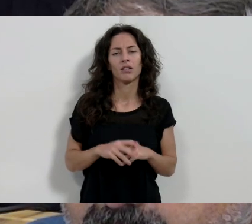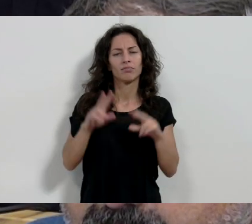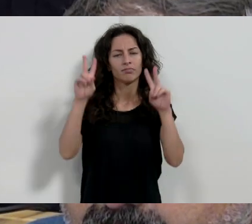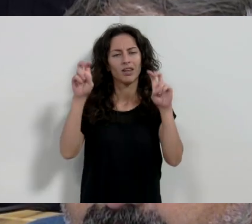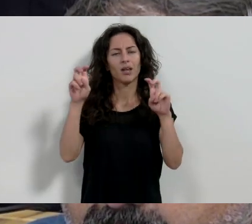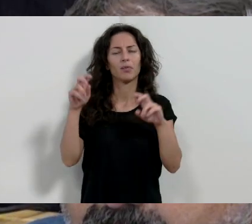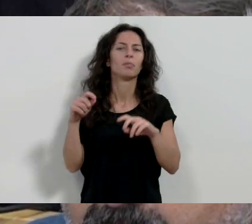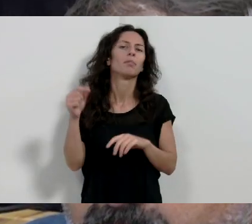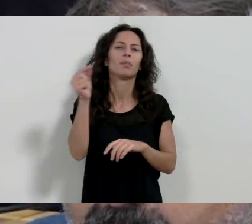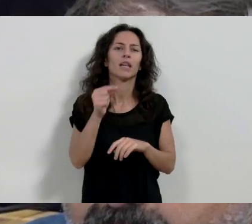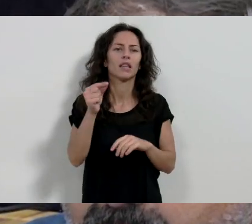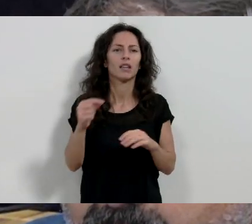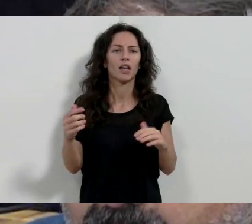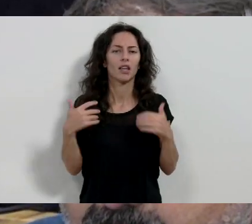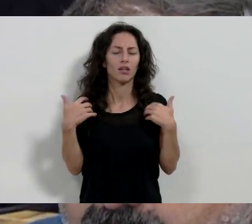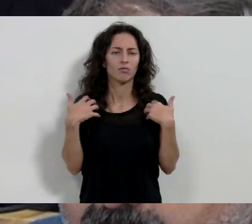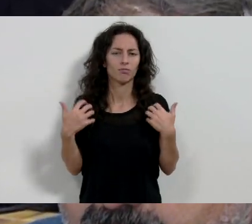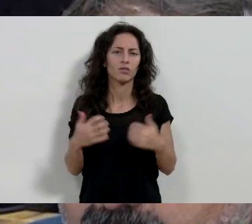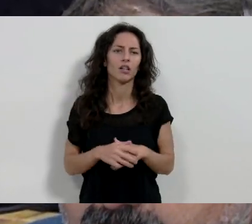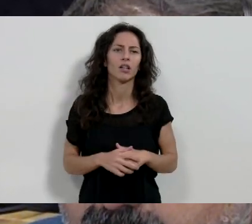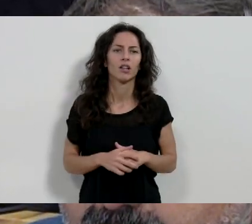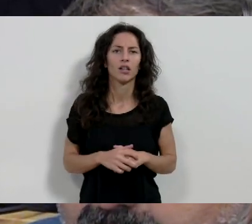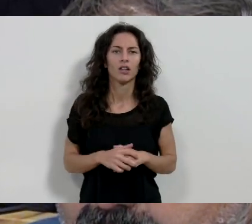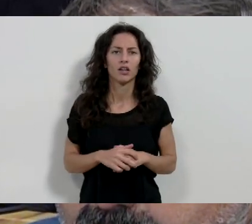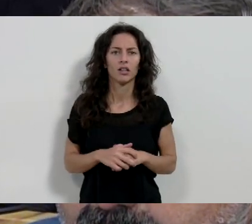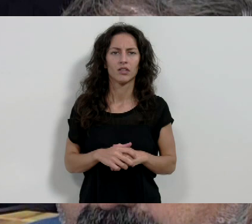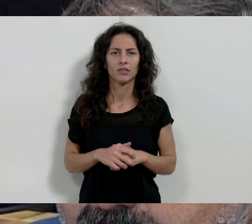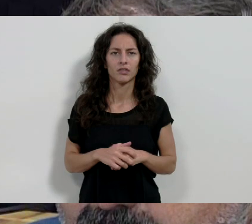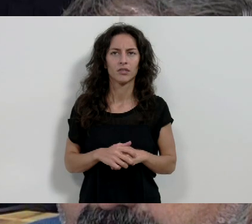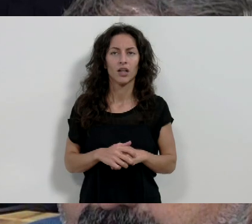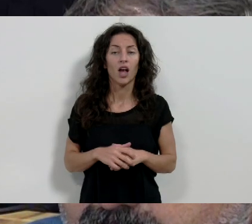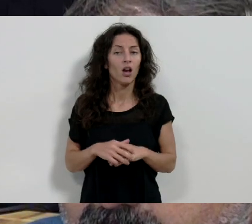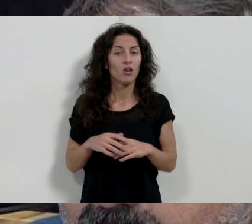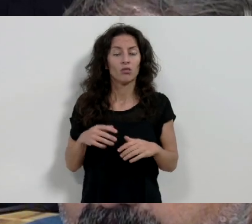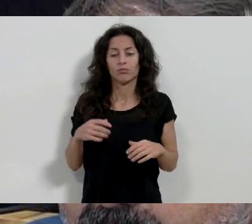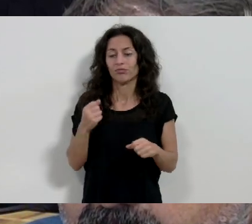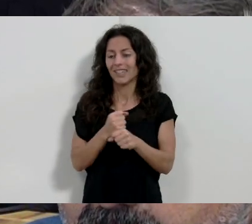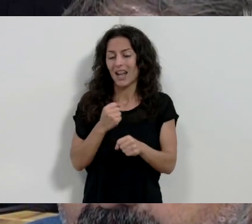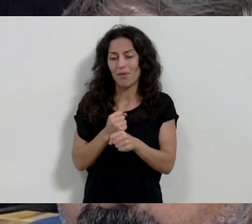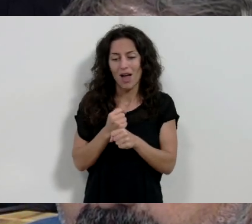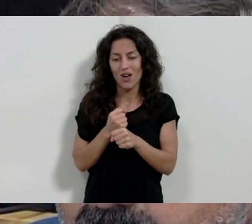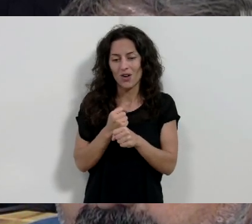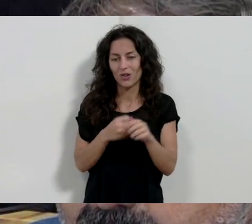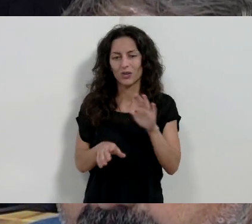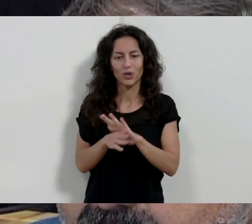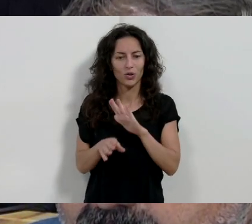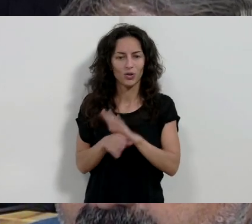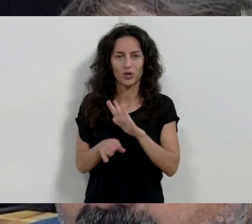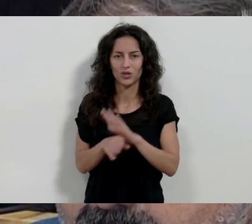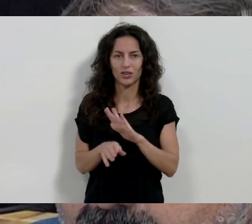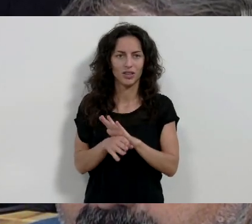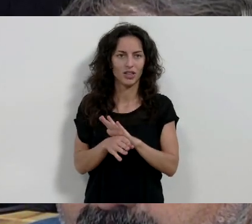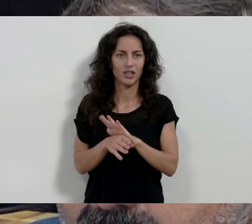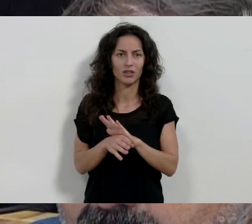es un trabajo continuo, como digo, en edificios municipales, he citado el Parque del Pilar, la Casa de